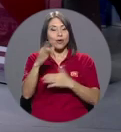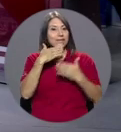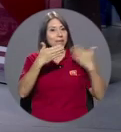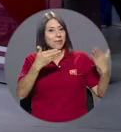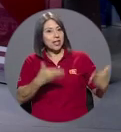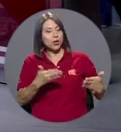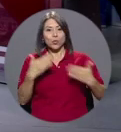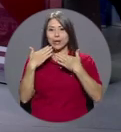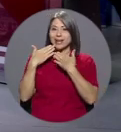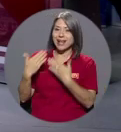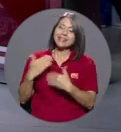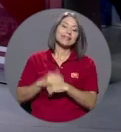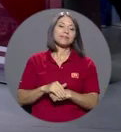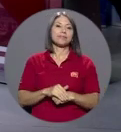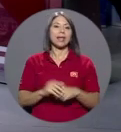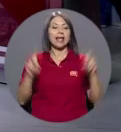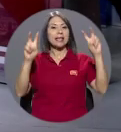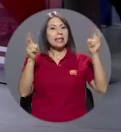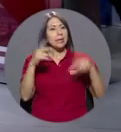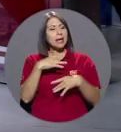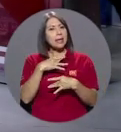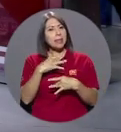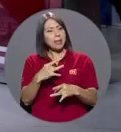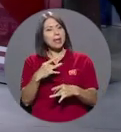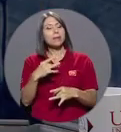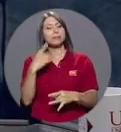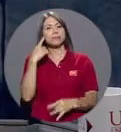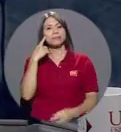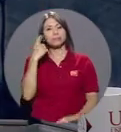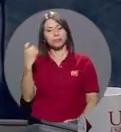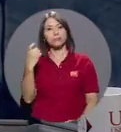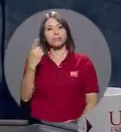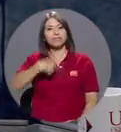gracias. Un tema bien interesante porque